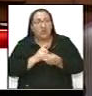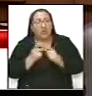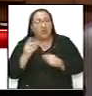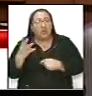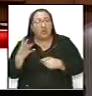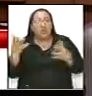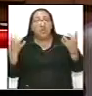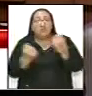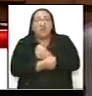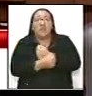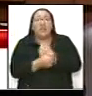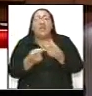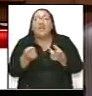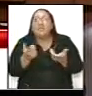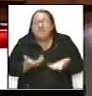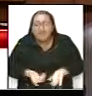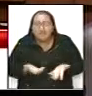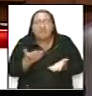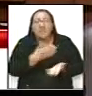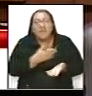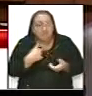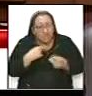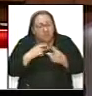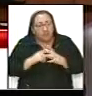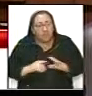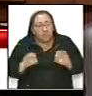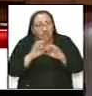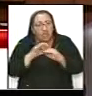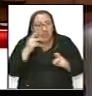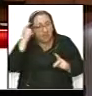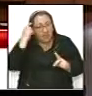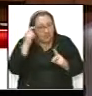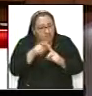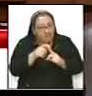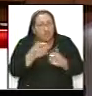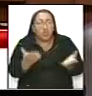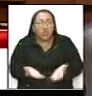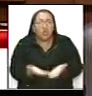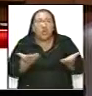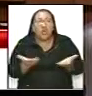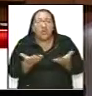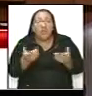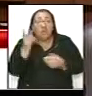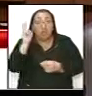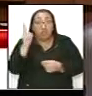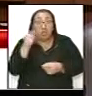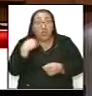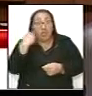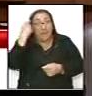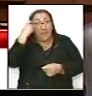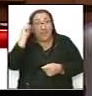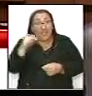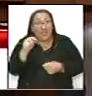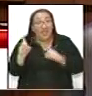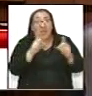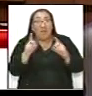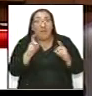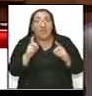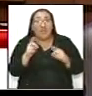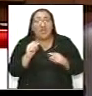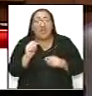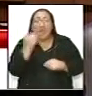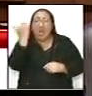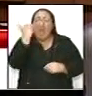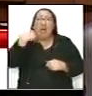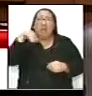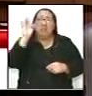espada. Y eso, presidente, también es el horizonte de fondo que tenemos, en donde profesores que consideran que este es un debate burgués,